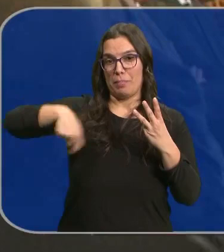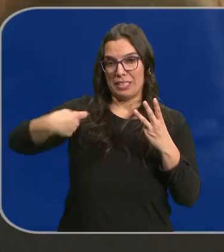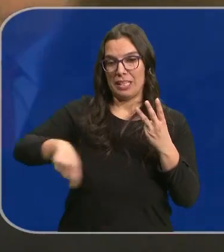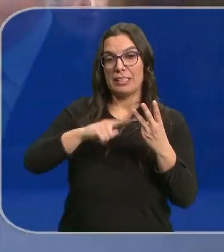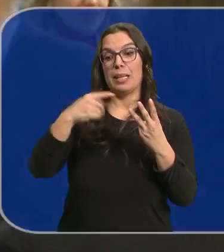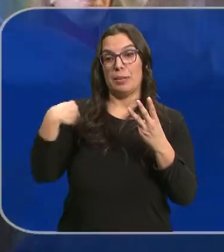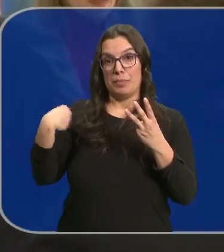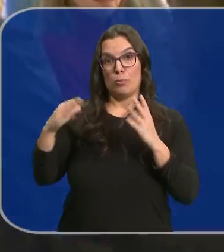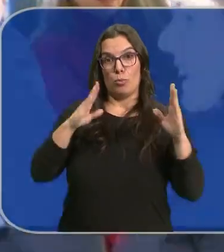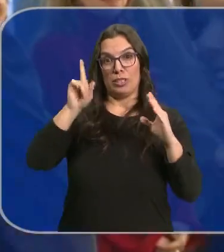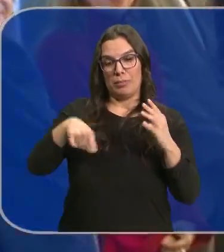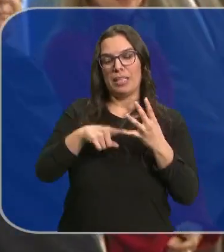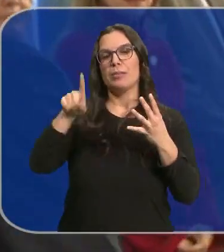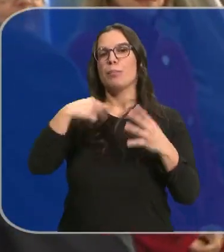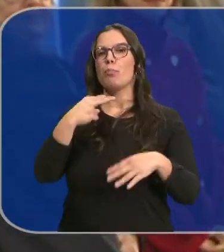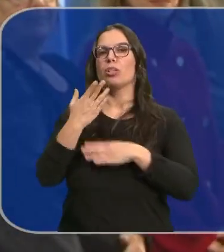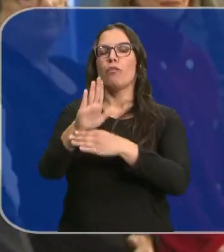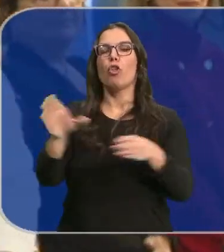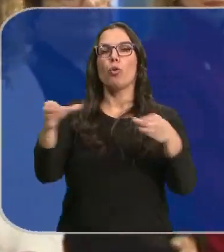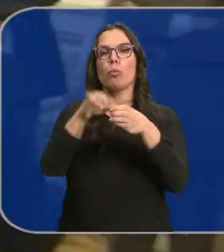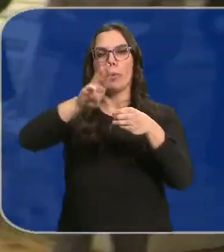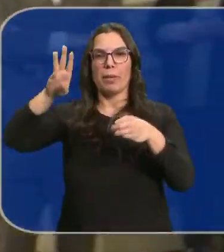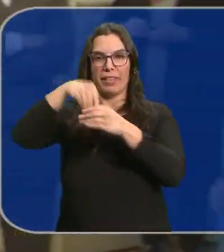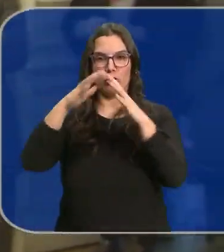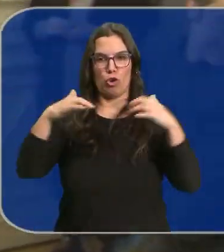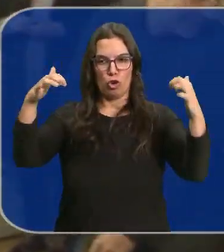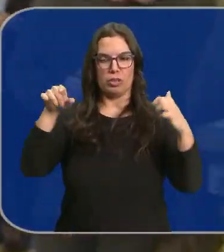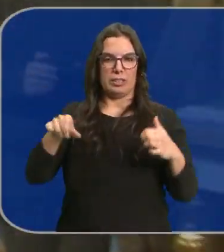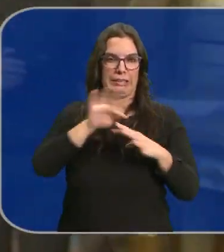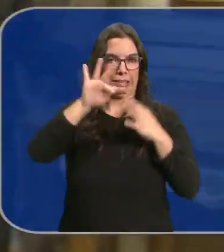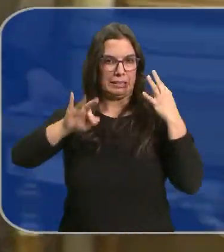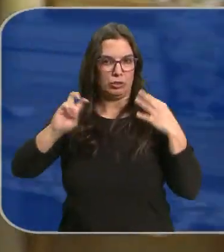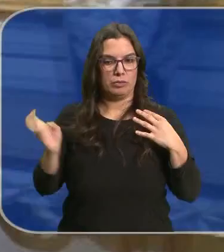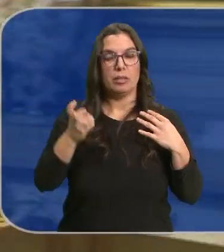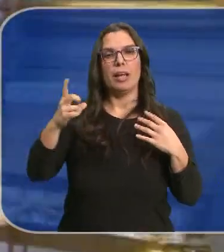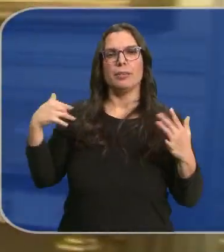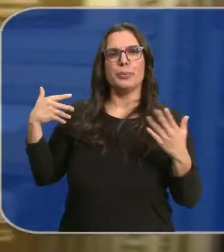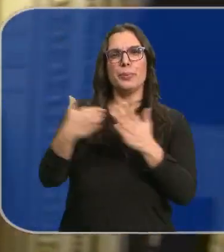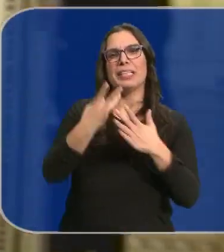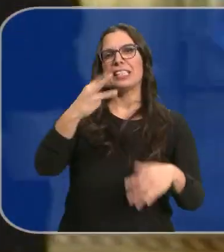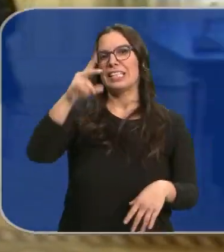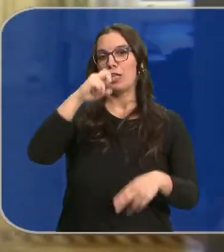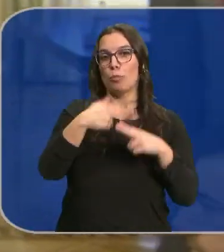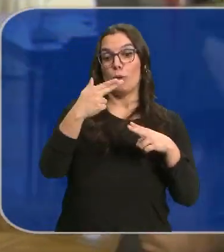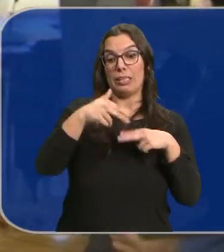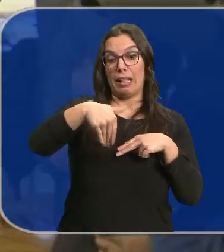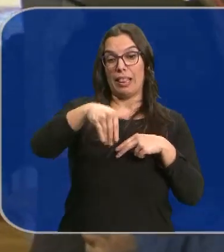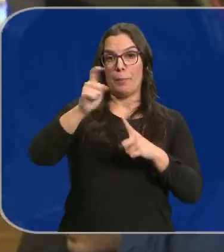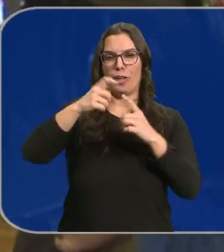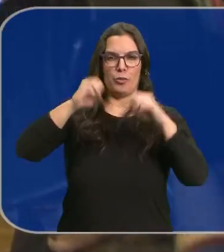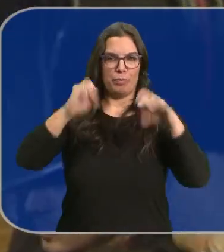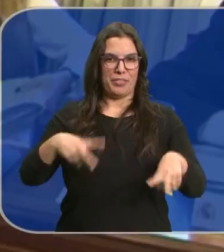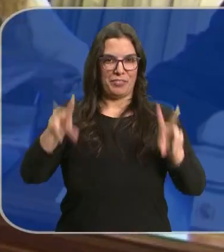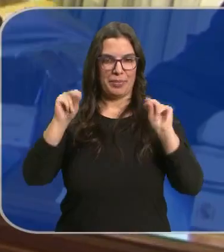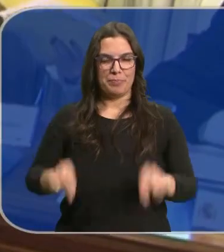vicepresidente en ese mismo periodo y portavoz del Partido Popular en las Cortes de Castilla y León. Pondrá así fin a más de 30 años en la política